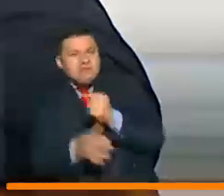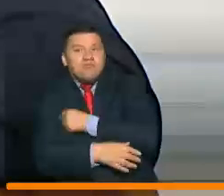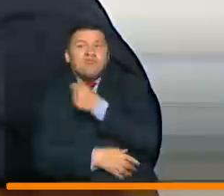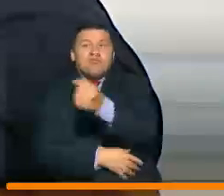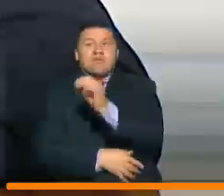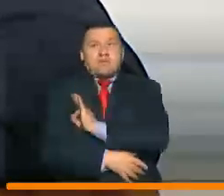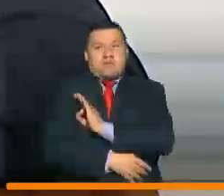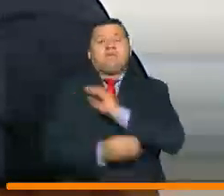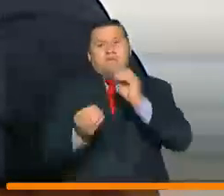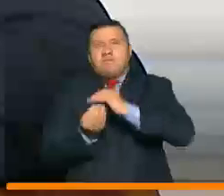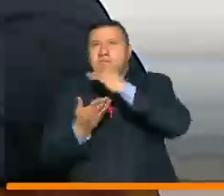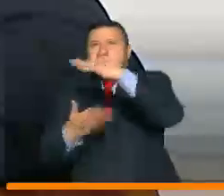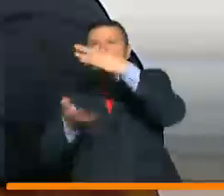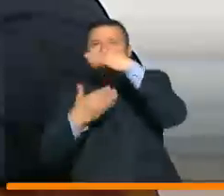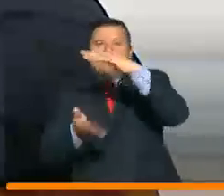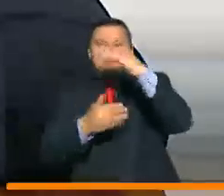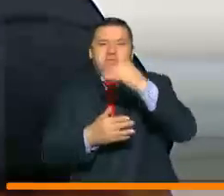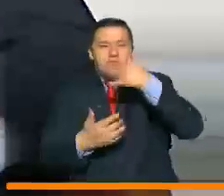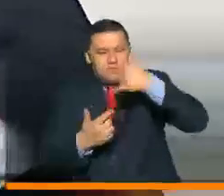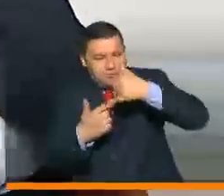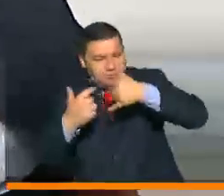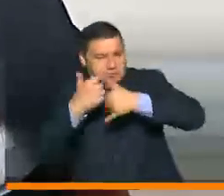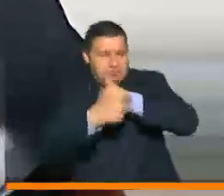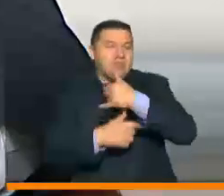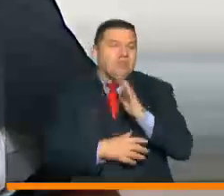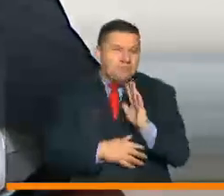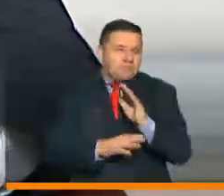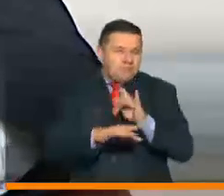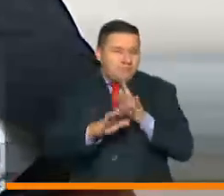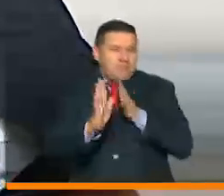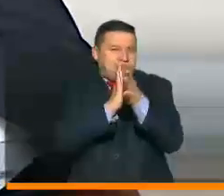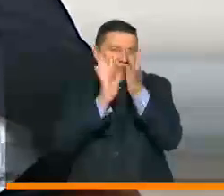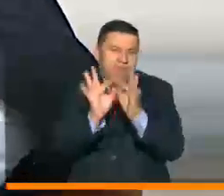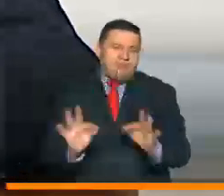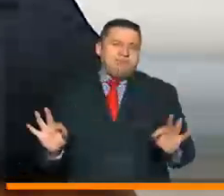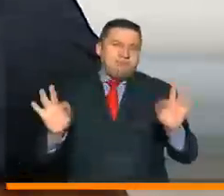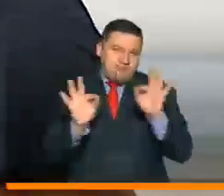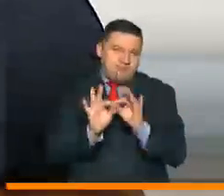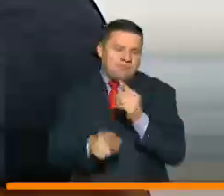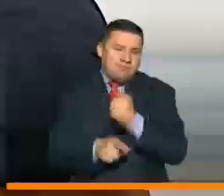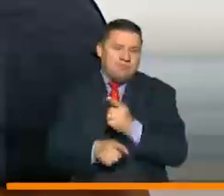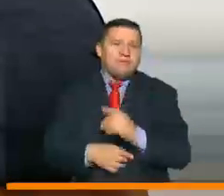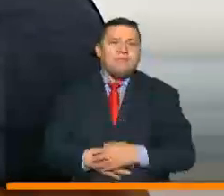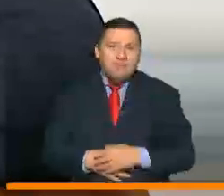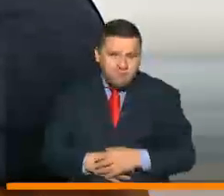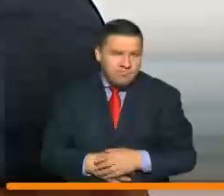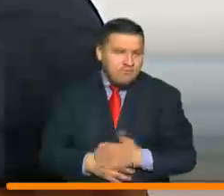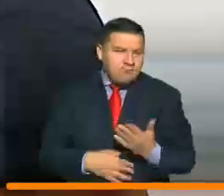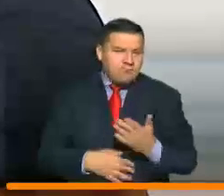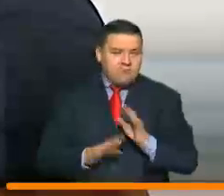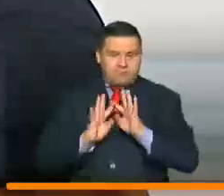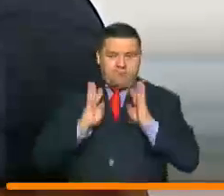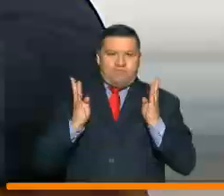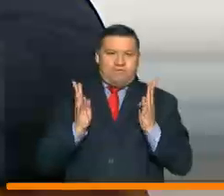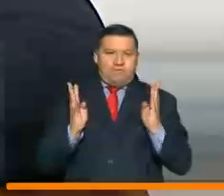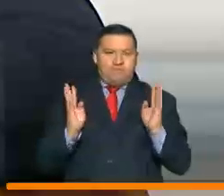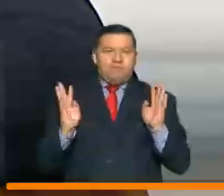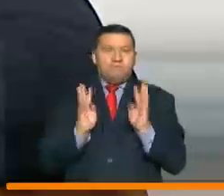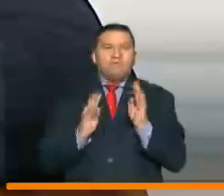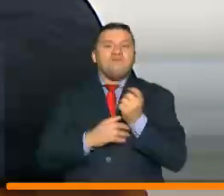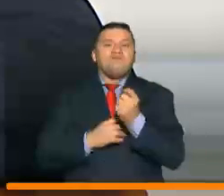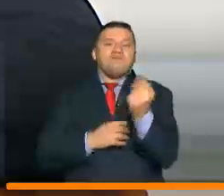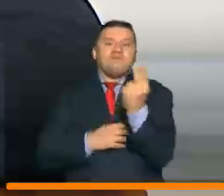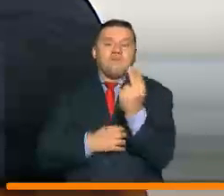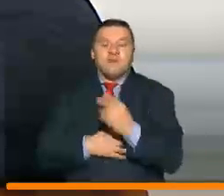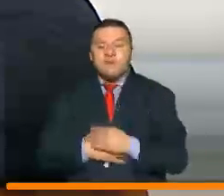sábado las estaremos distribuyendo también para todo el país y haremos un anuncio importante en ese sentido en el puesto mando unificado que tendremos el